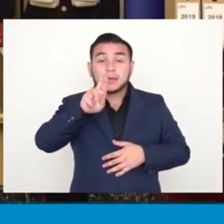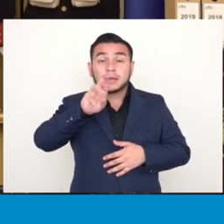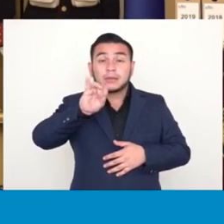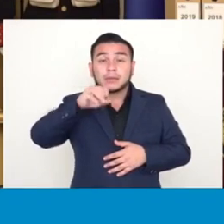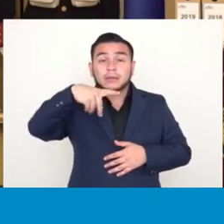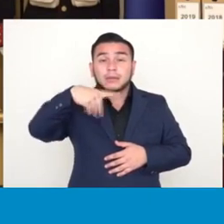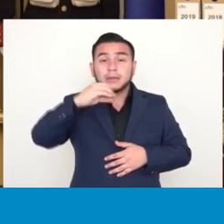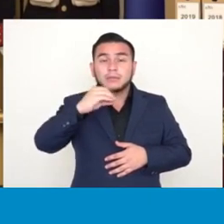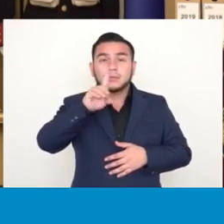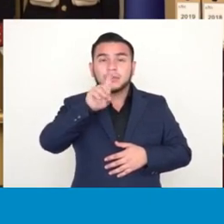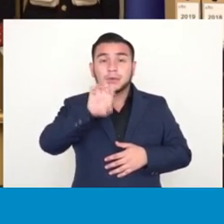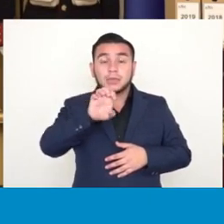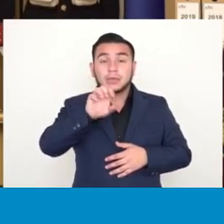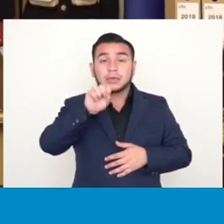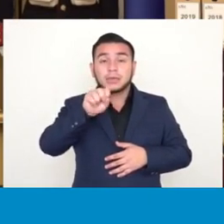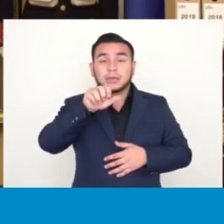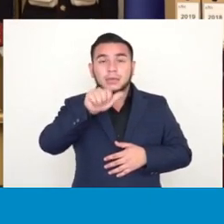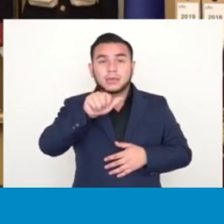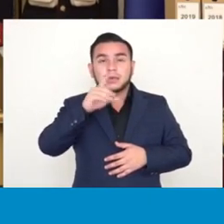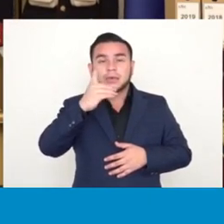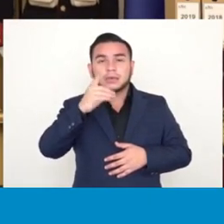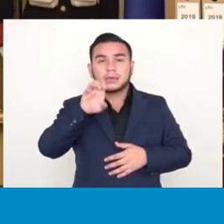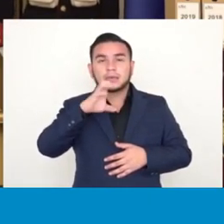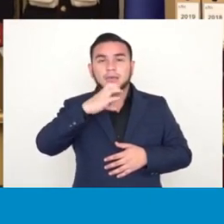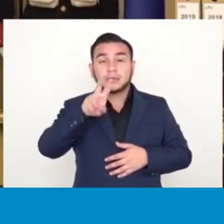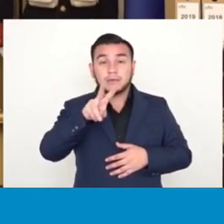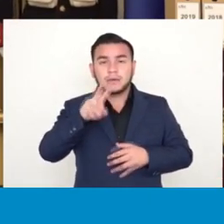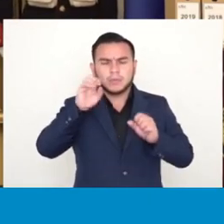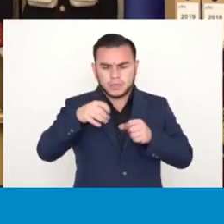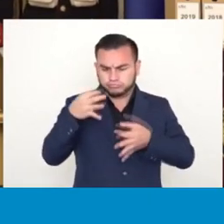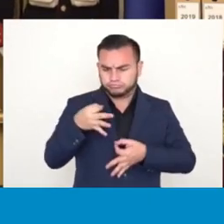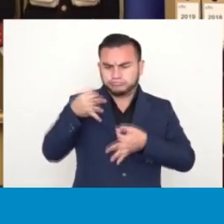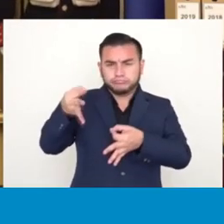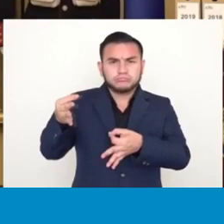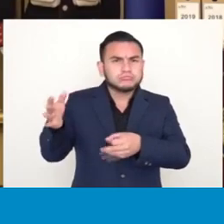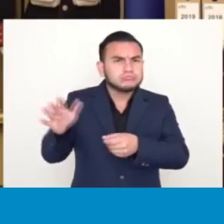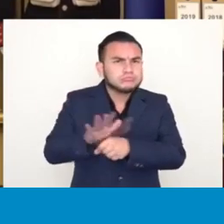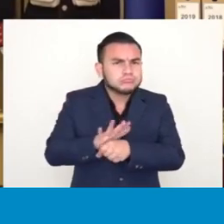sido bloqueado al juez para evitar la posibilidad de que pudieran echar manos a archivos militares